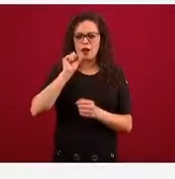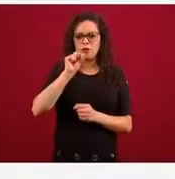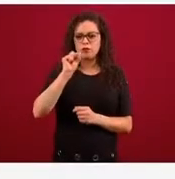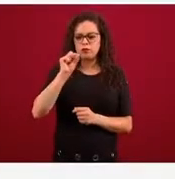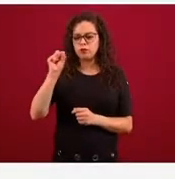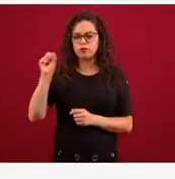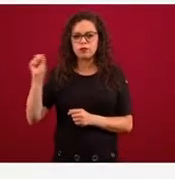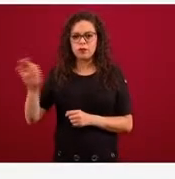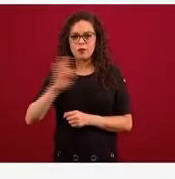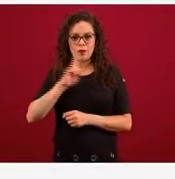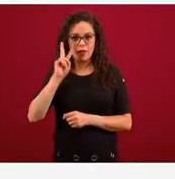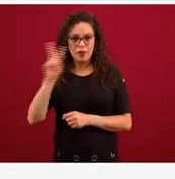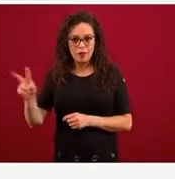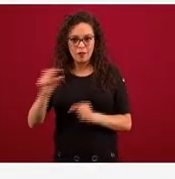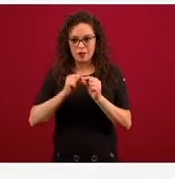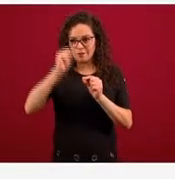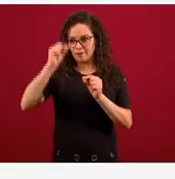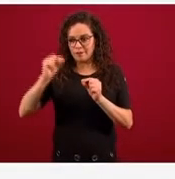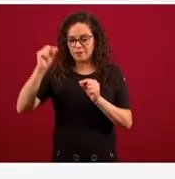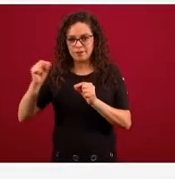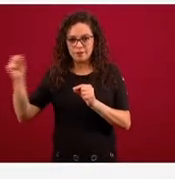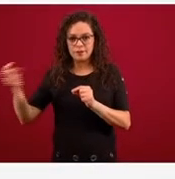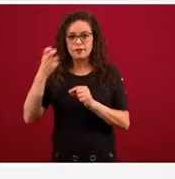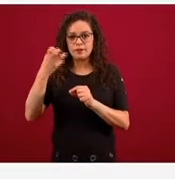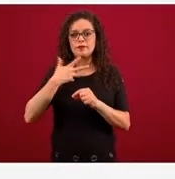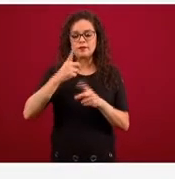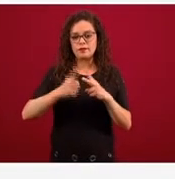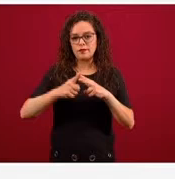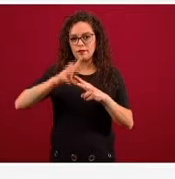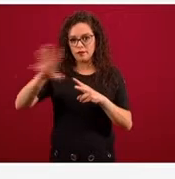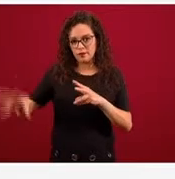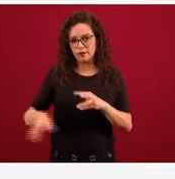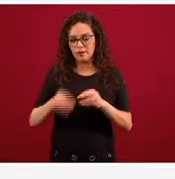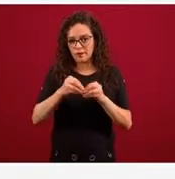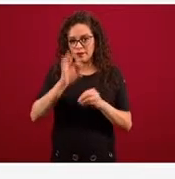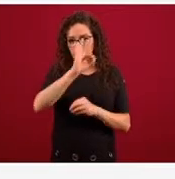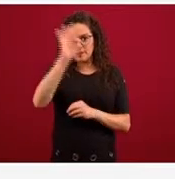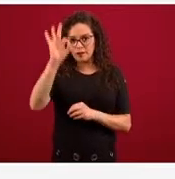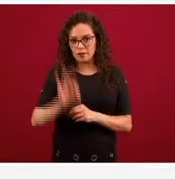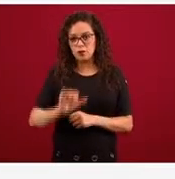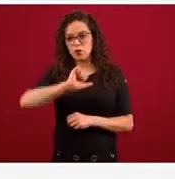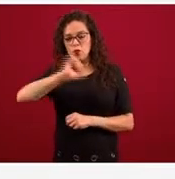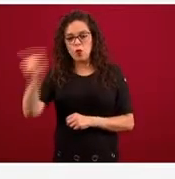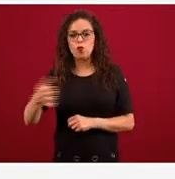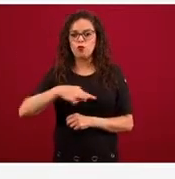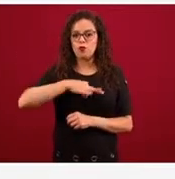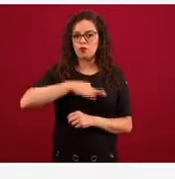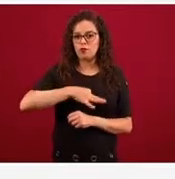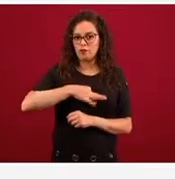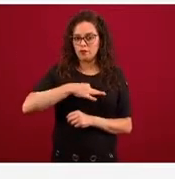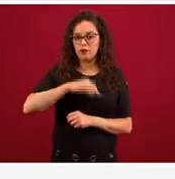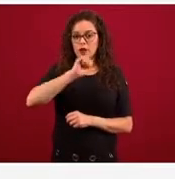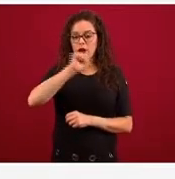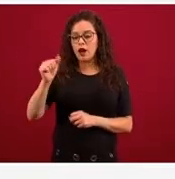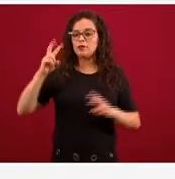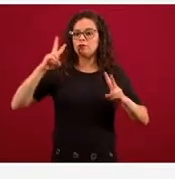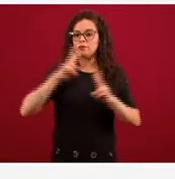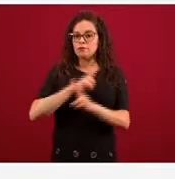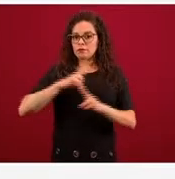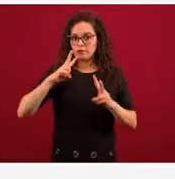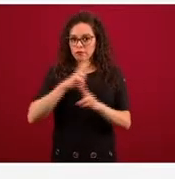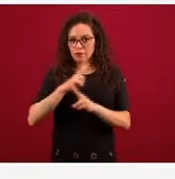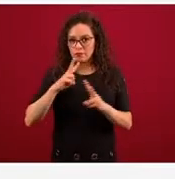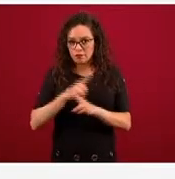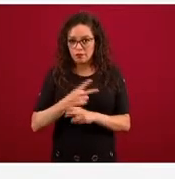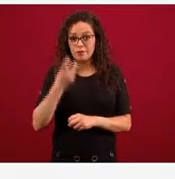And now También we se also ahora have incorporan the porcentajes de positivity rate positividad de for other otros virus respiratory respiratorios, viruses. a los cuales también So